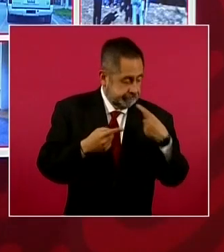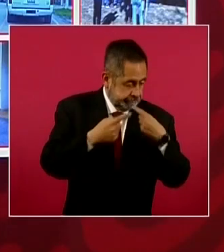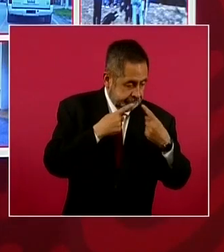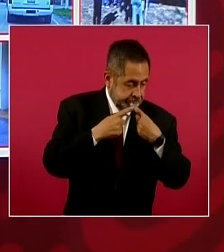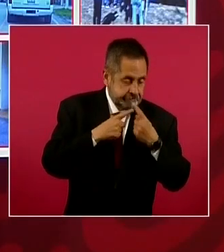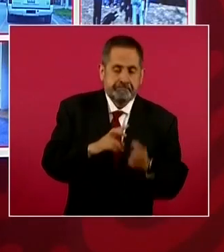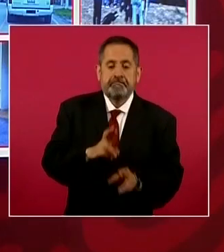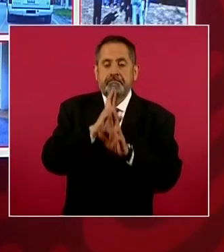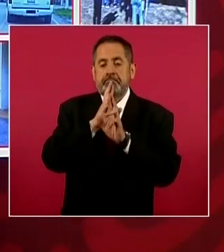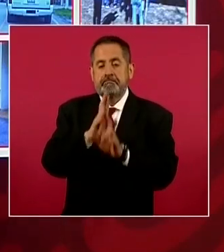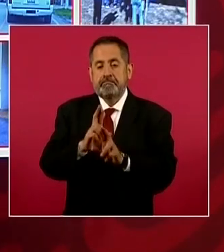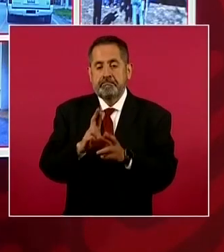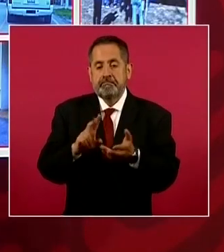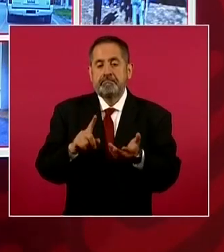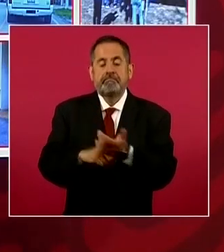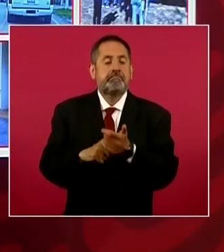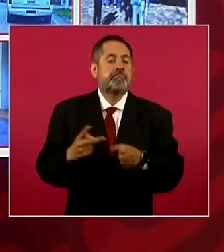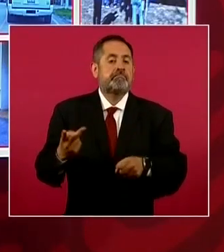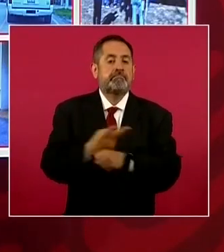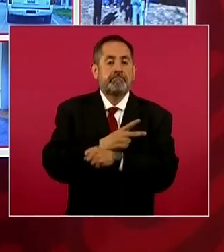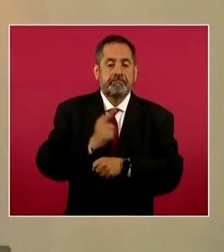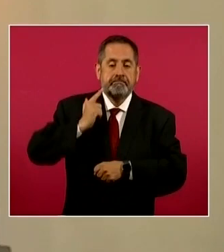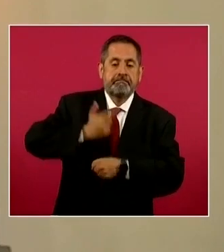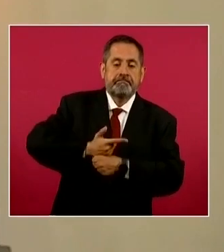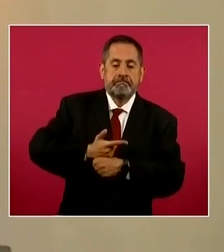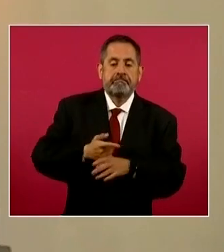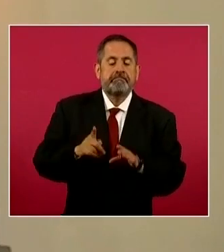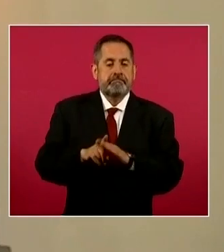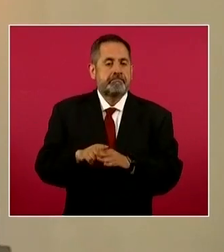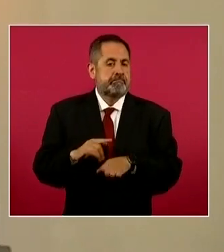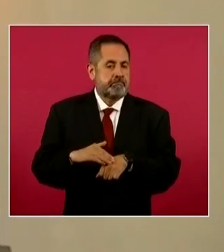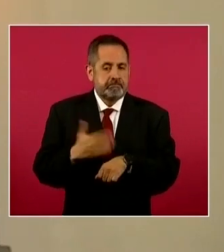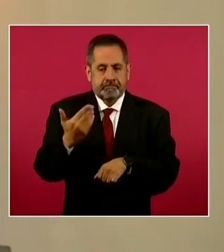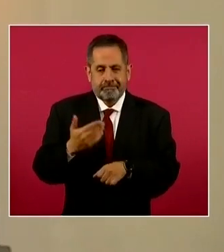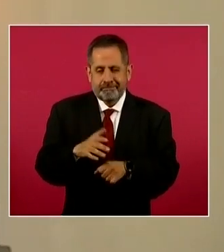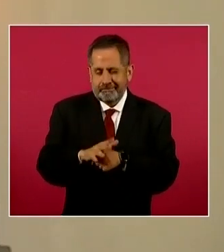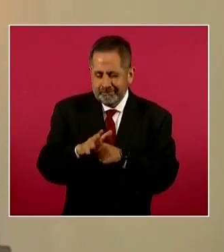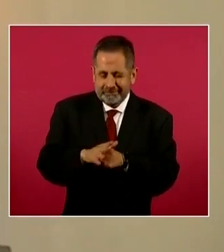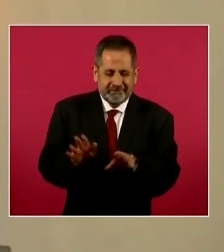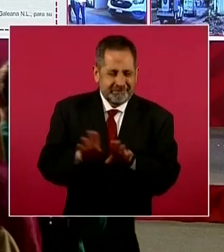las conclusiones de estos dictámenes para determinar con